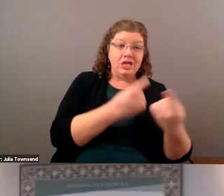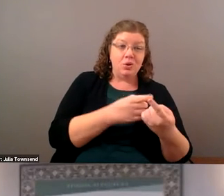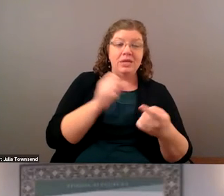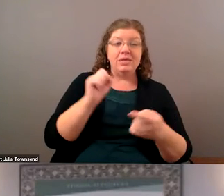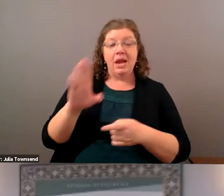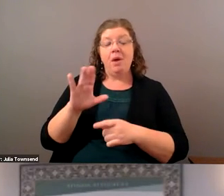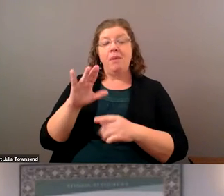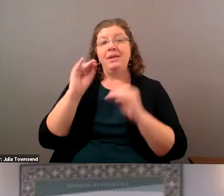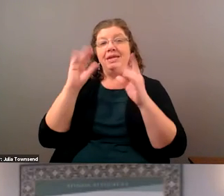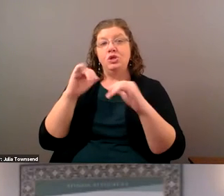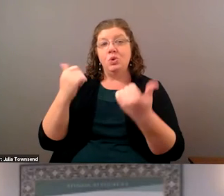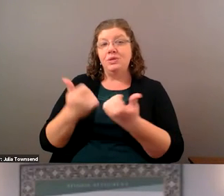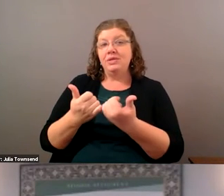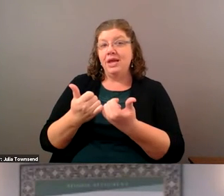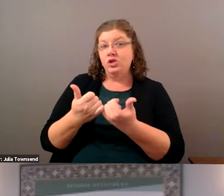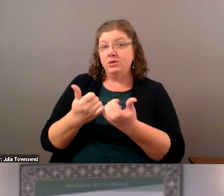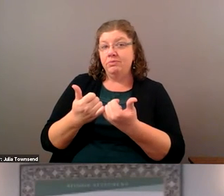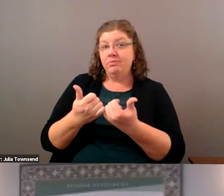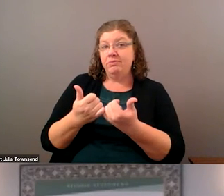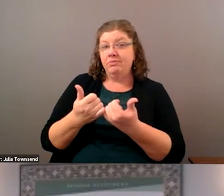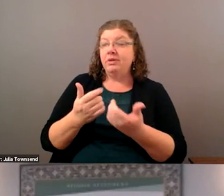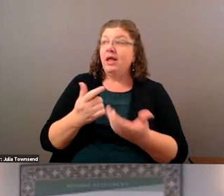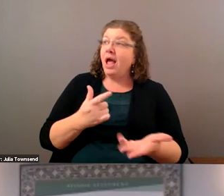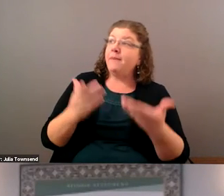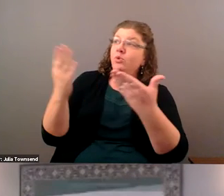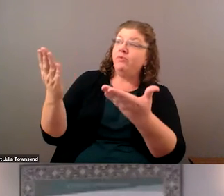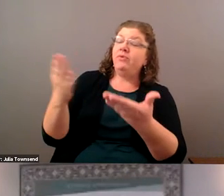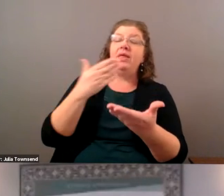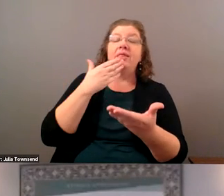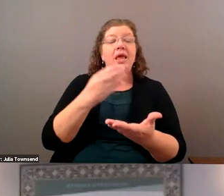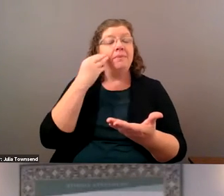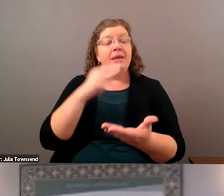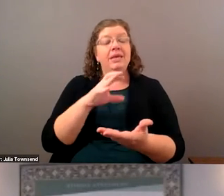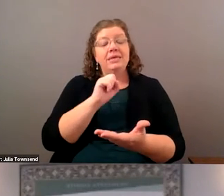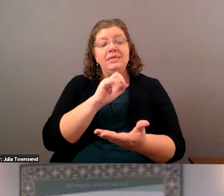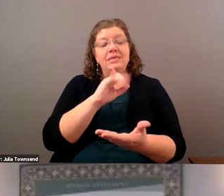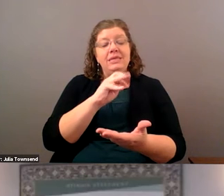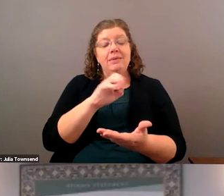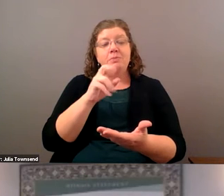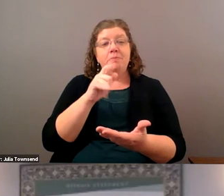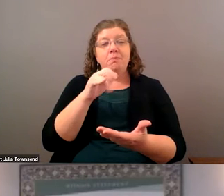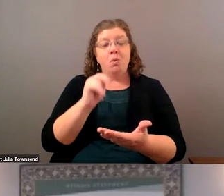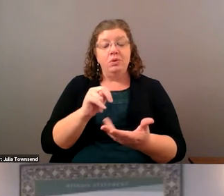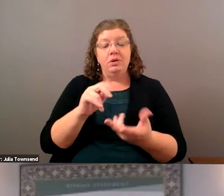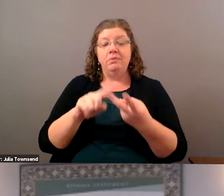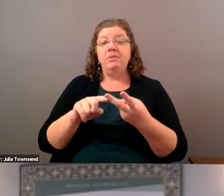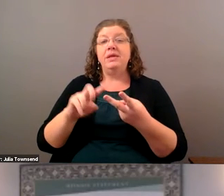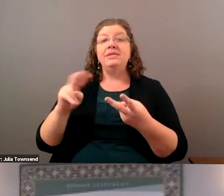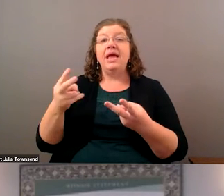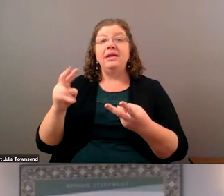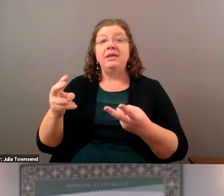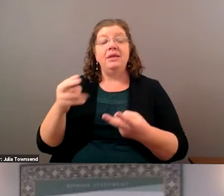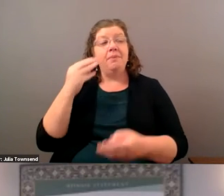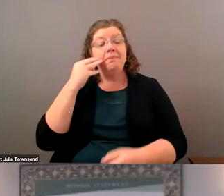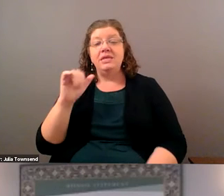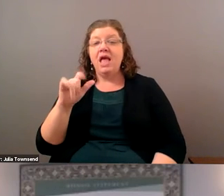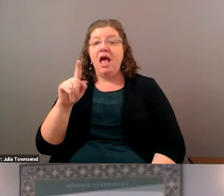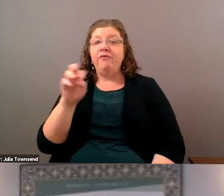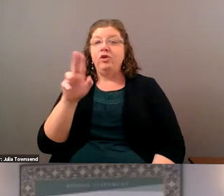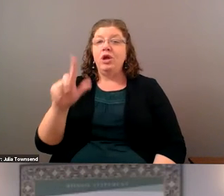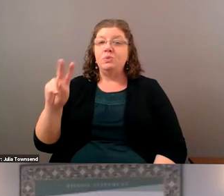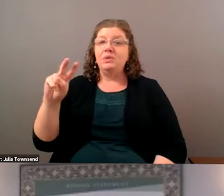Yo presento la moción. Gracias, señora Sims-Motten. Señora Álvarez, ¿desea secundarla? Sí, yo la secundo. Genial, gracias. Todo el mundo a favor. Por favor, levante la mano y